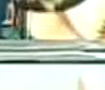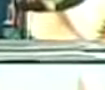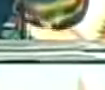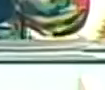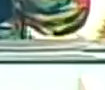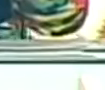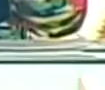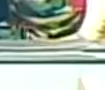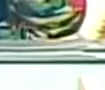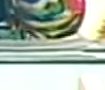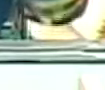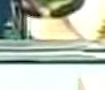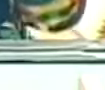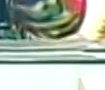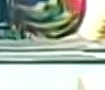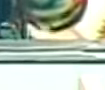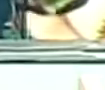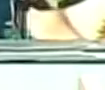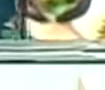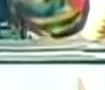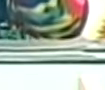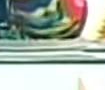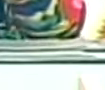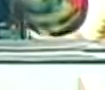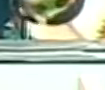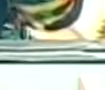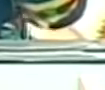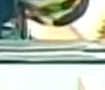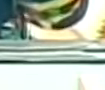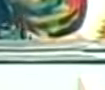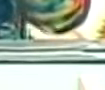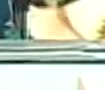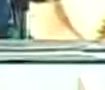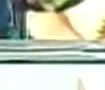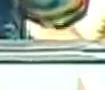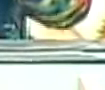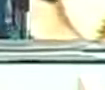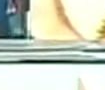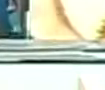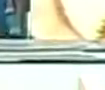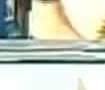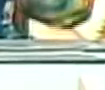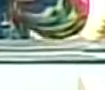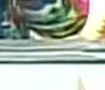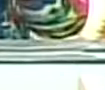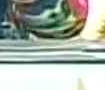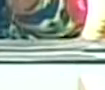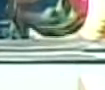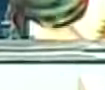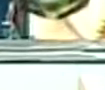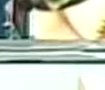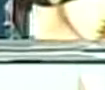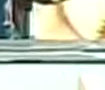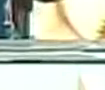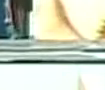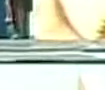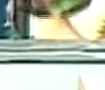CDA, CEDA, consulta, debate y acción, ha sido todo un éxito,